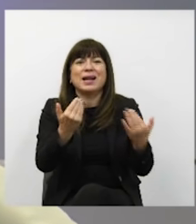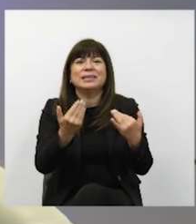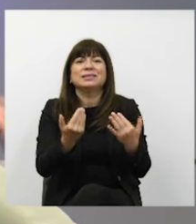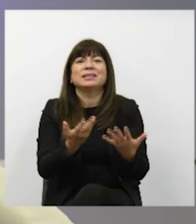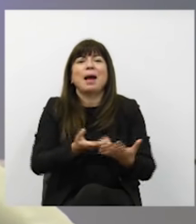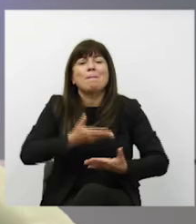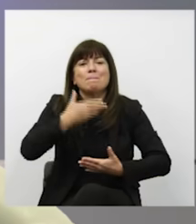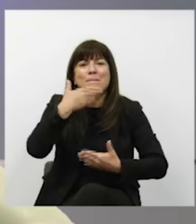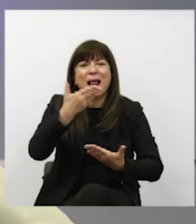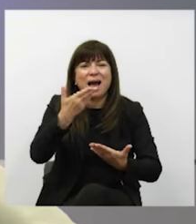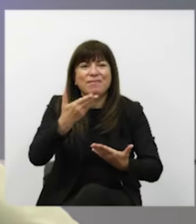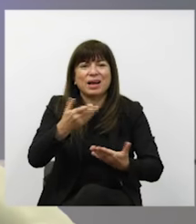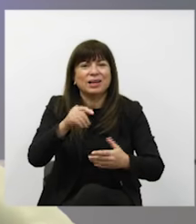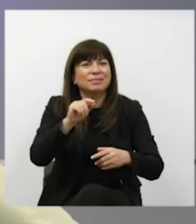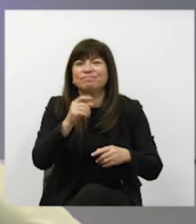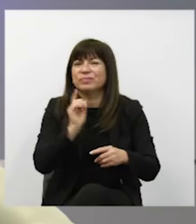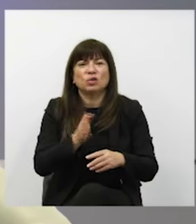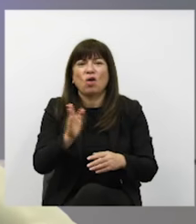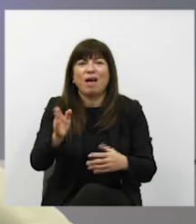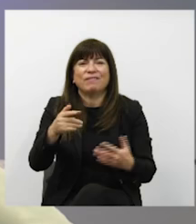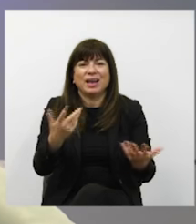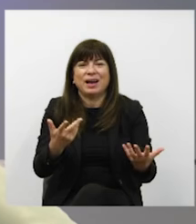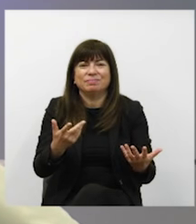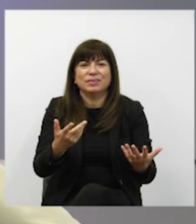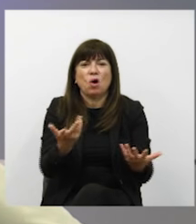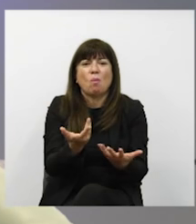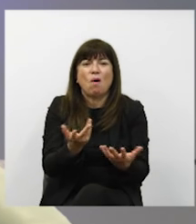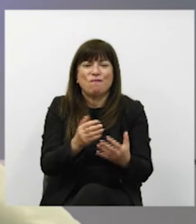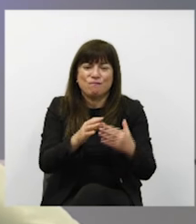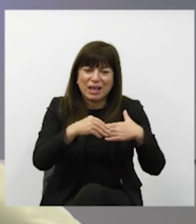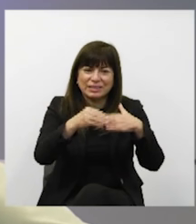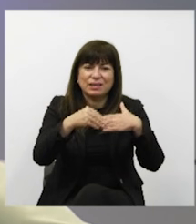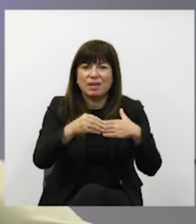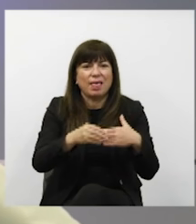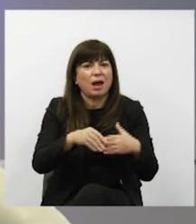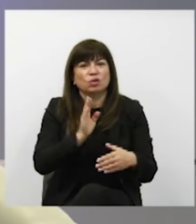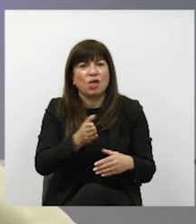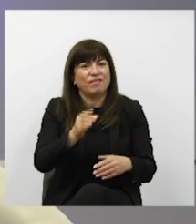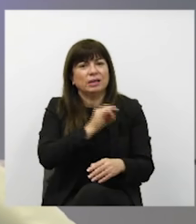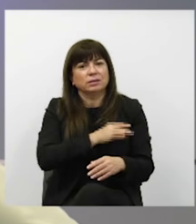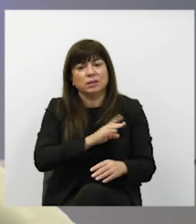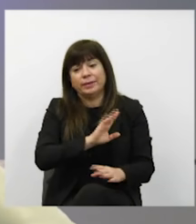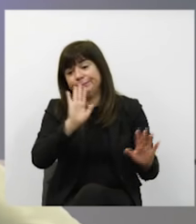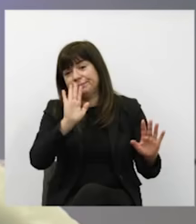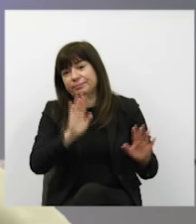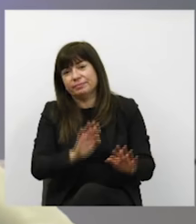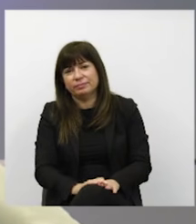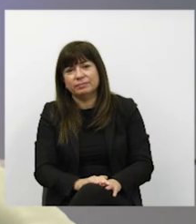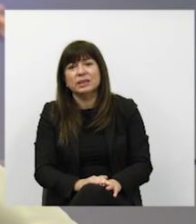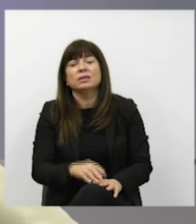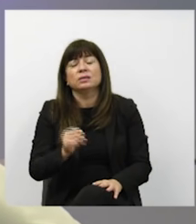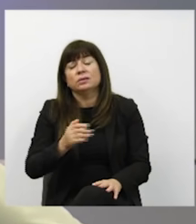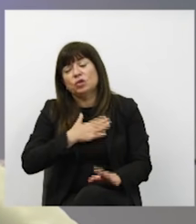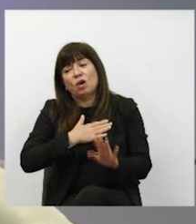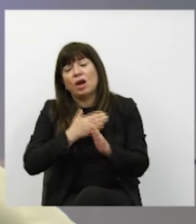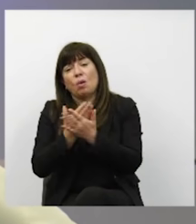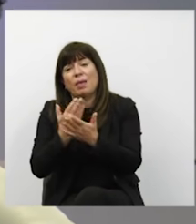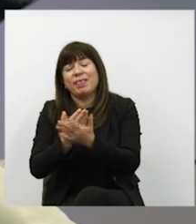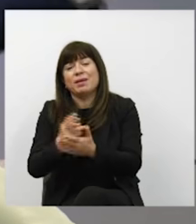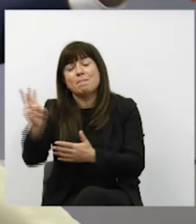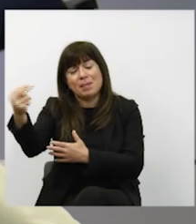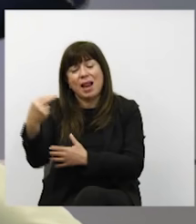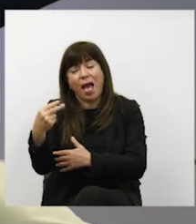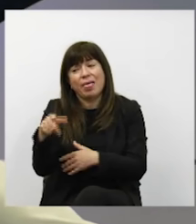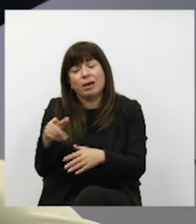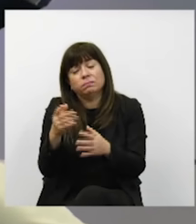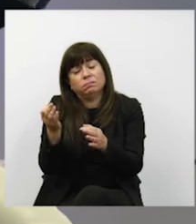que muchas veces no se conjuga en Chile, que es la palabra flexibilidad. Entonces, Matías, quisiera que tú nos des tu mirada sobre, por así decirlo, para tocar